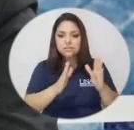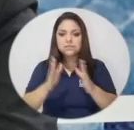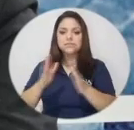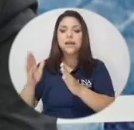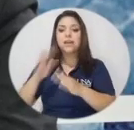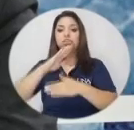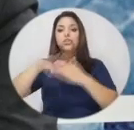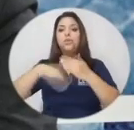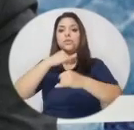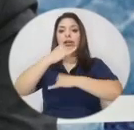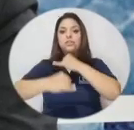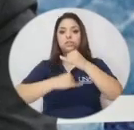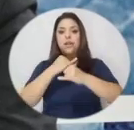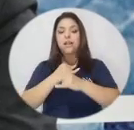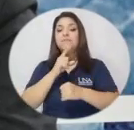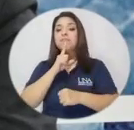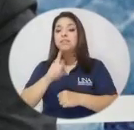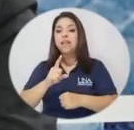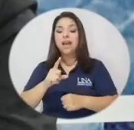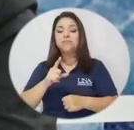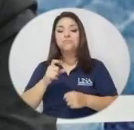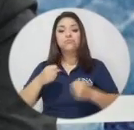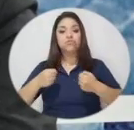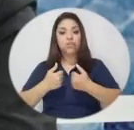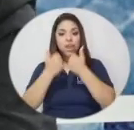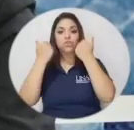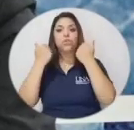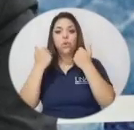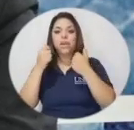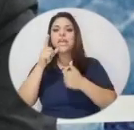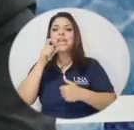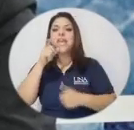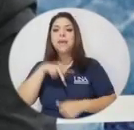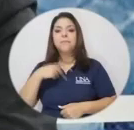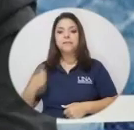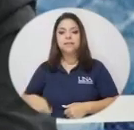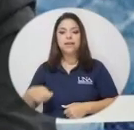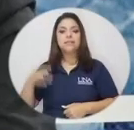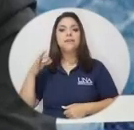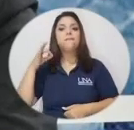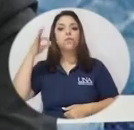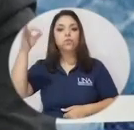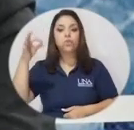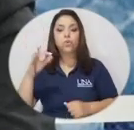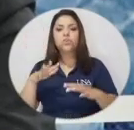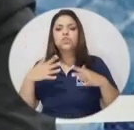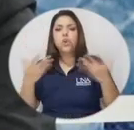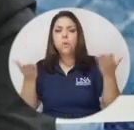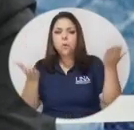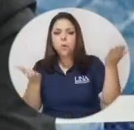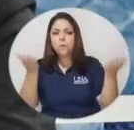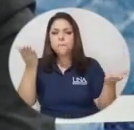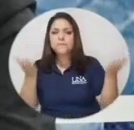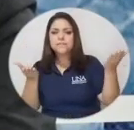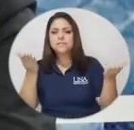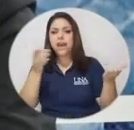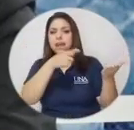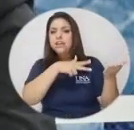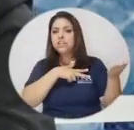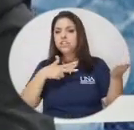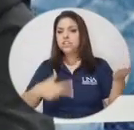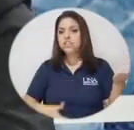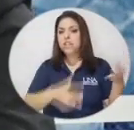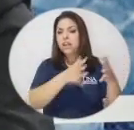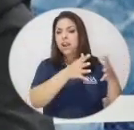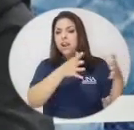el reto para cualquier administración de los Estados Unidos que llegue es cómo compensar el enorme crecimiento e influencia china